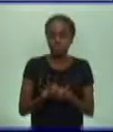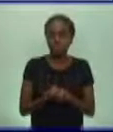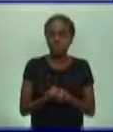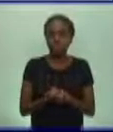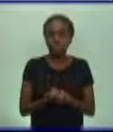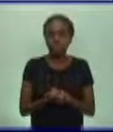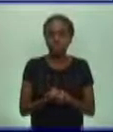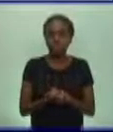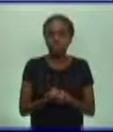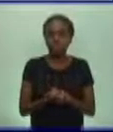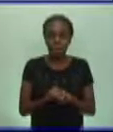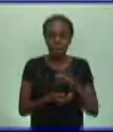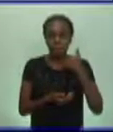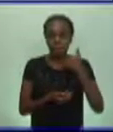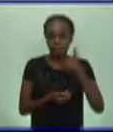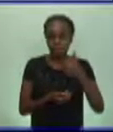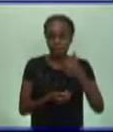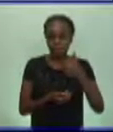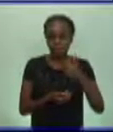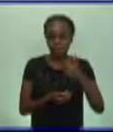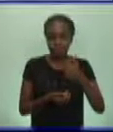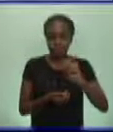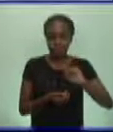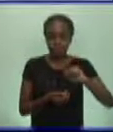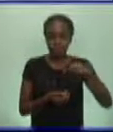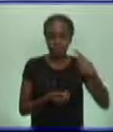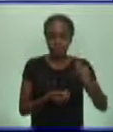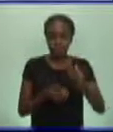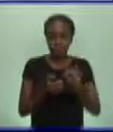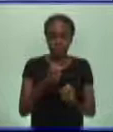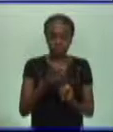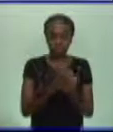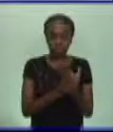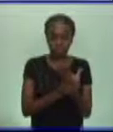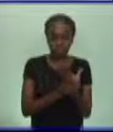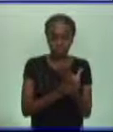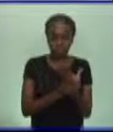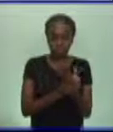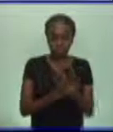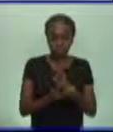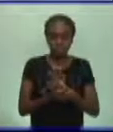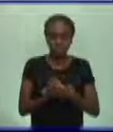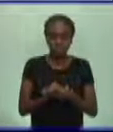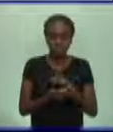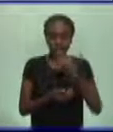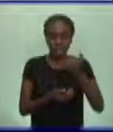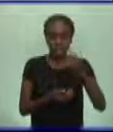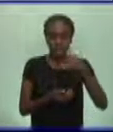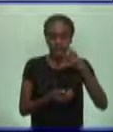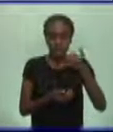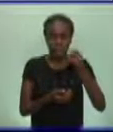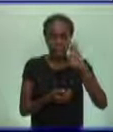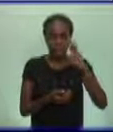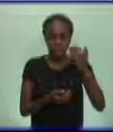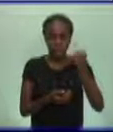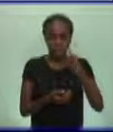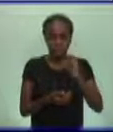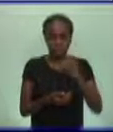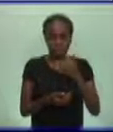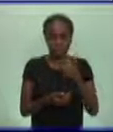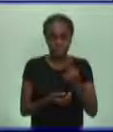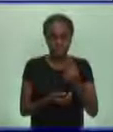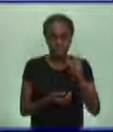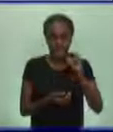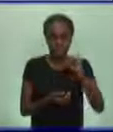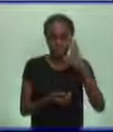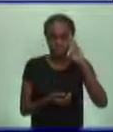Muy bien, frente a una mata de calabaza. Allí se detuvo a reflexionar